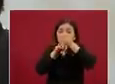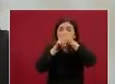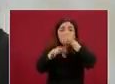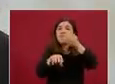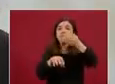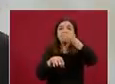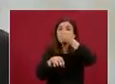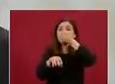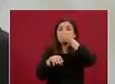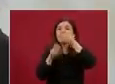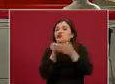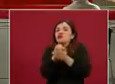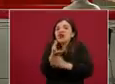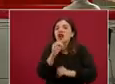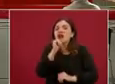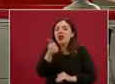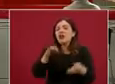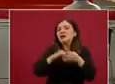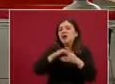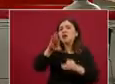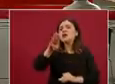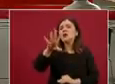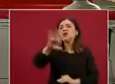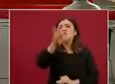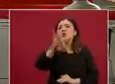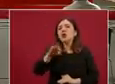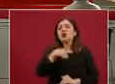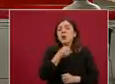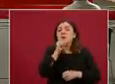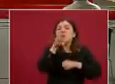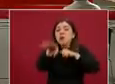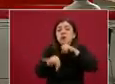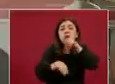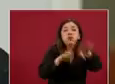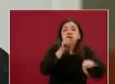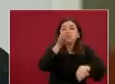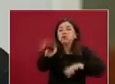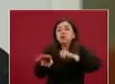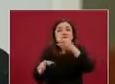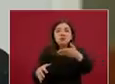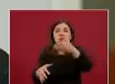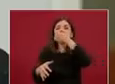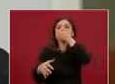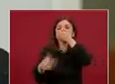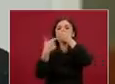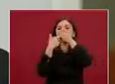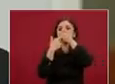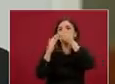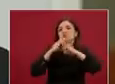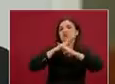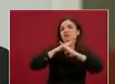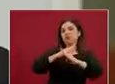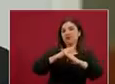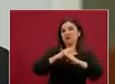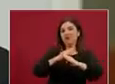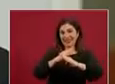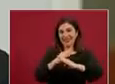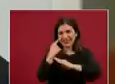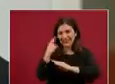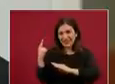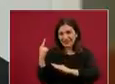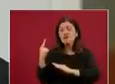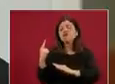probablemente el 95% de la saliva que yo esté emitiendo. El